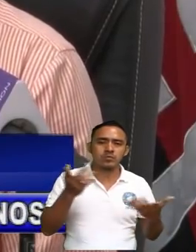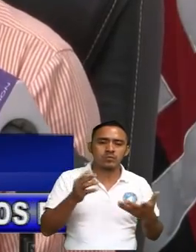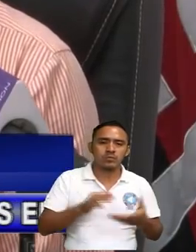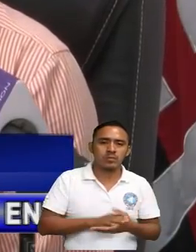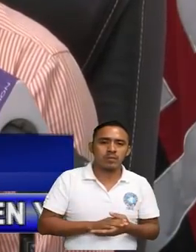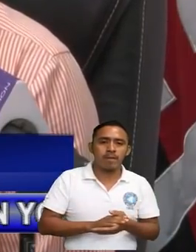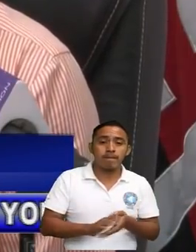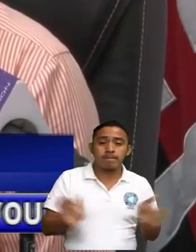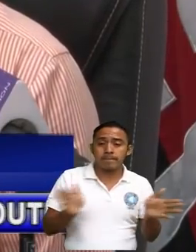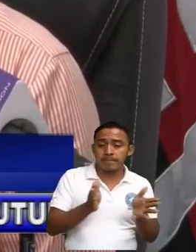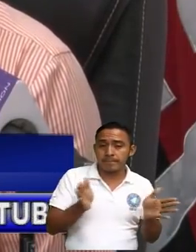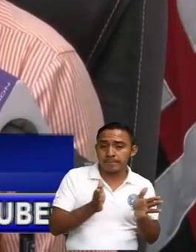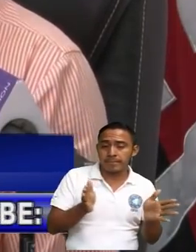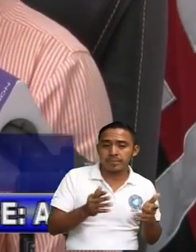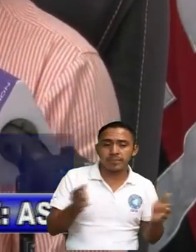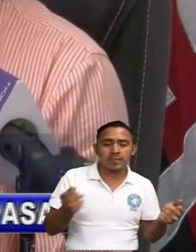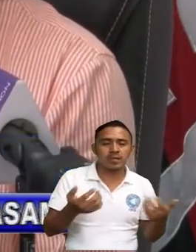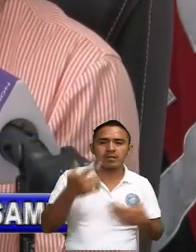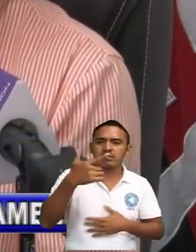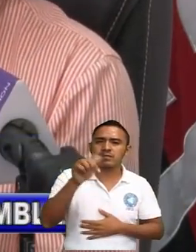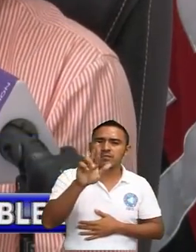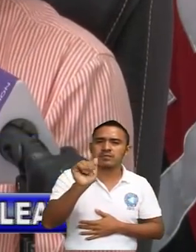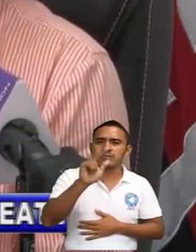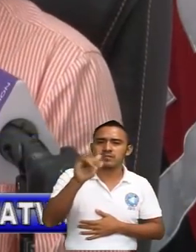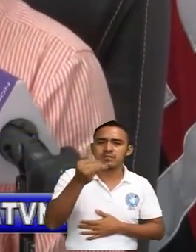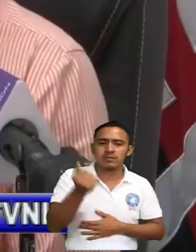en la granja más pequeña, no así